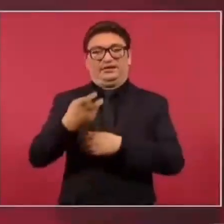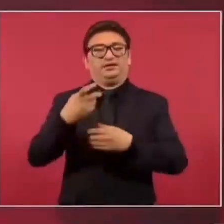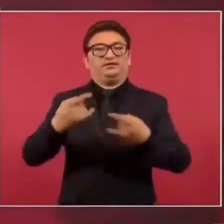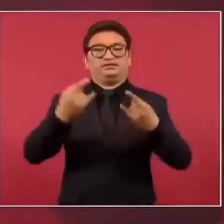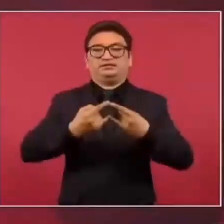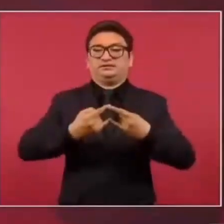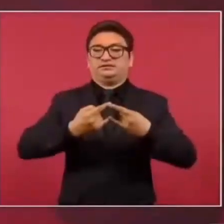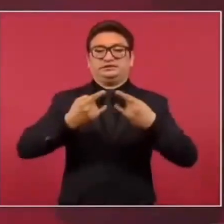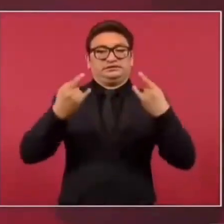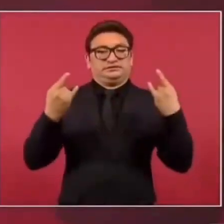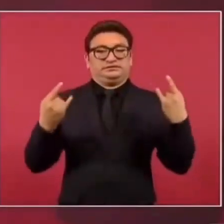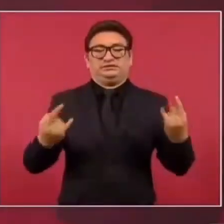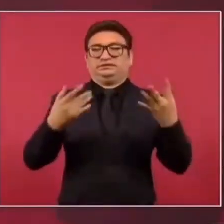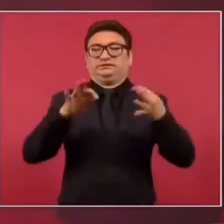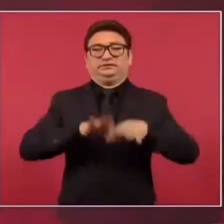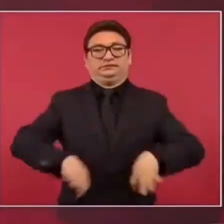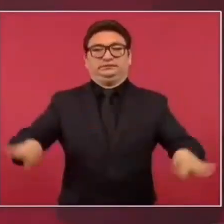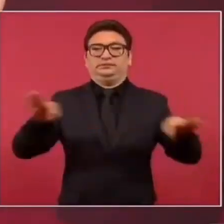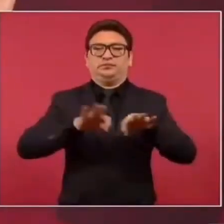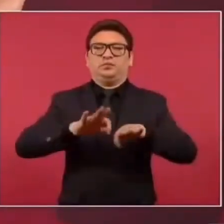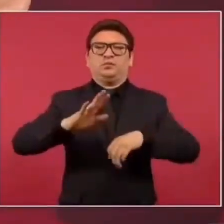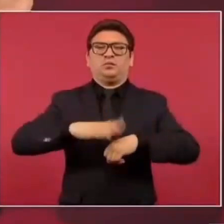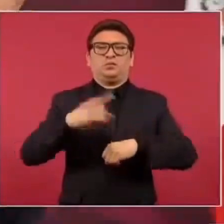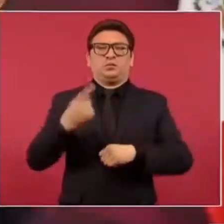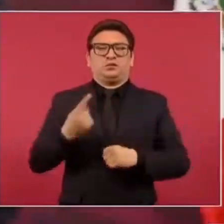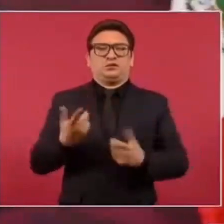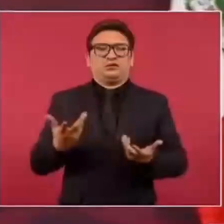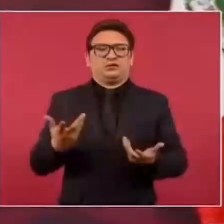importantísimo esto porque